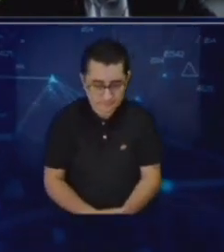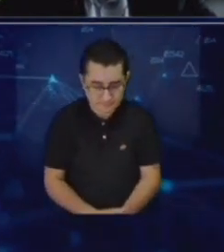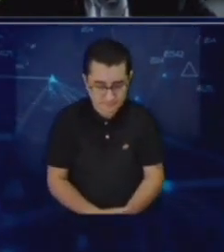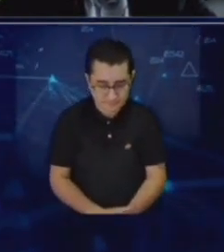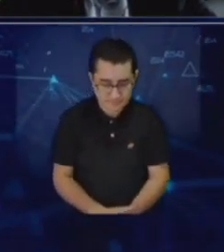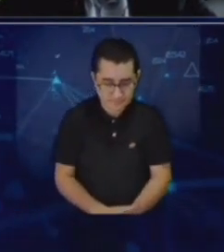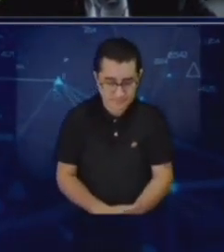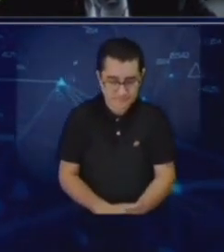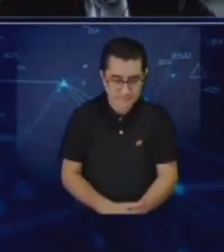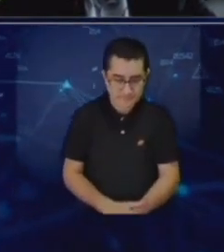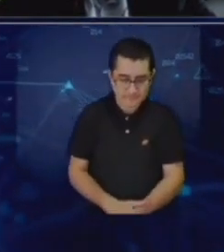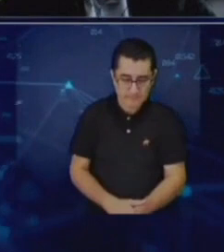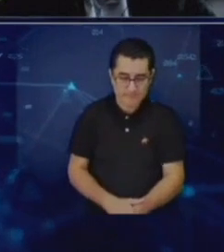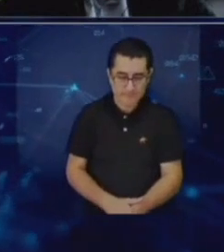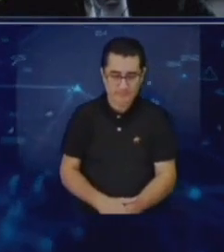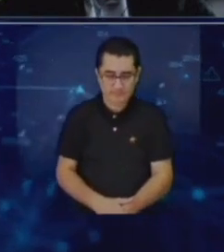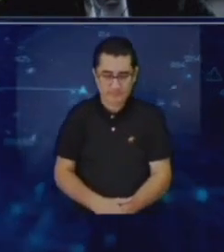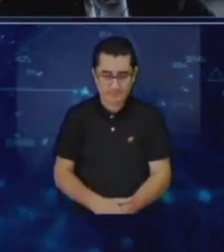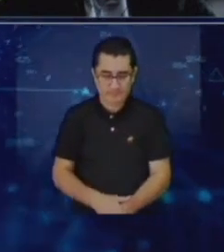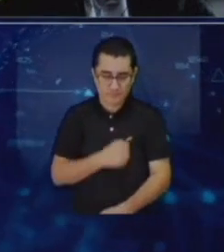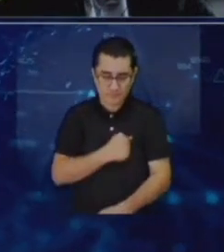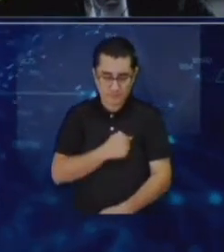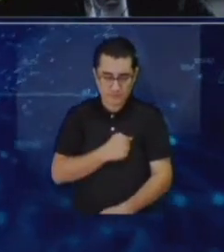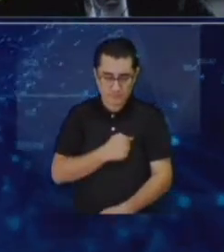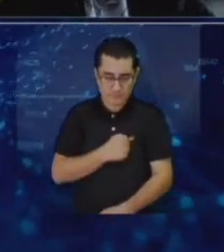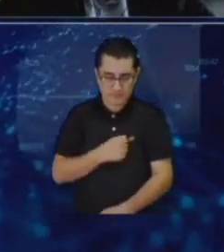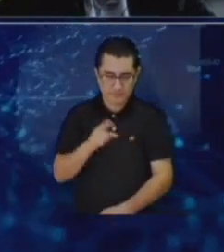También el siguiente, son tan amables.